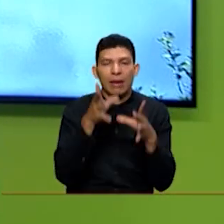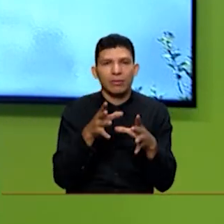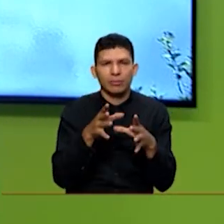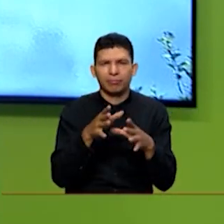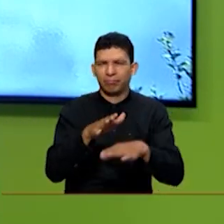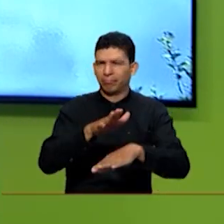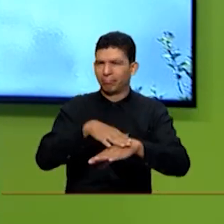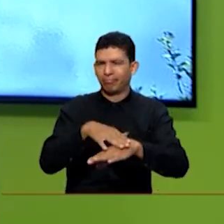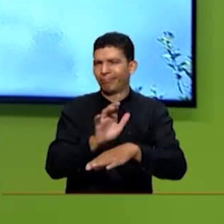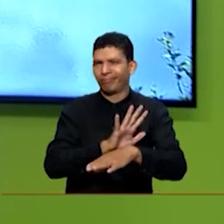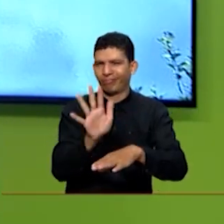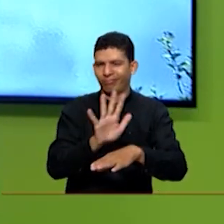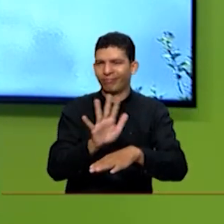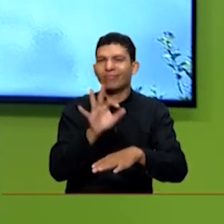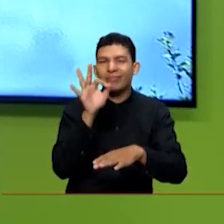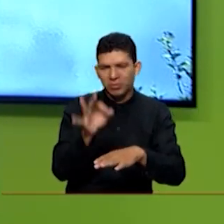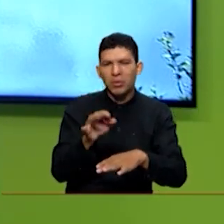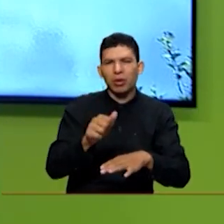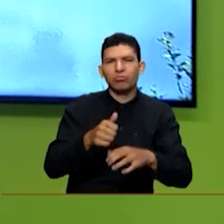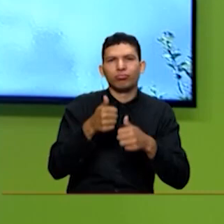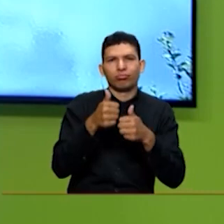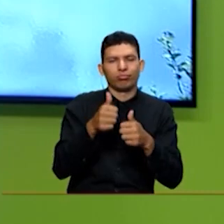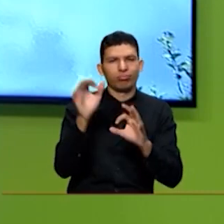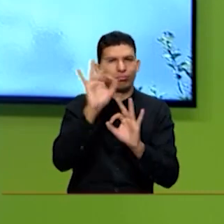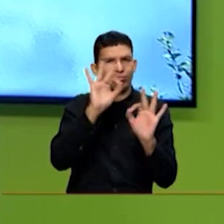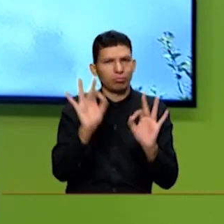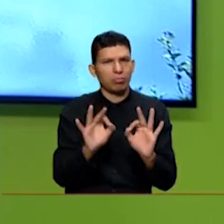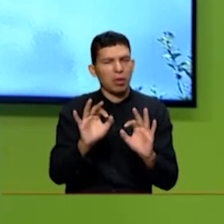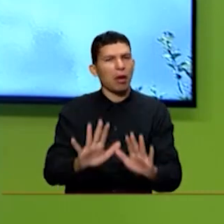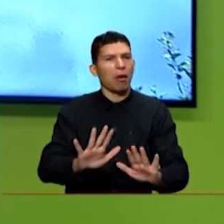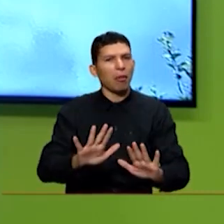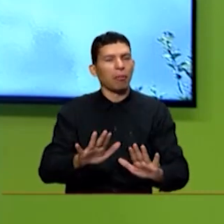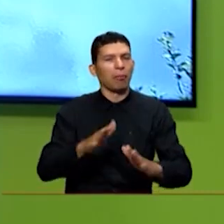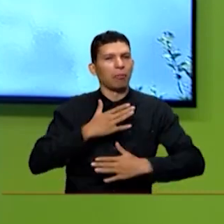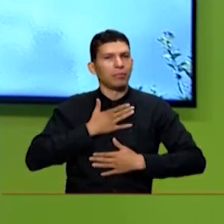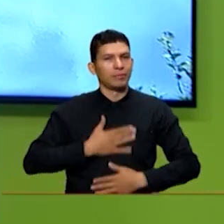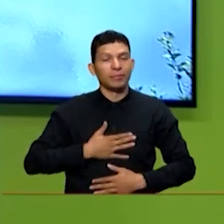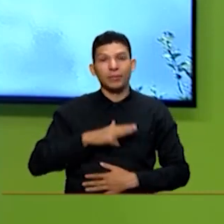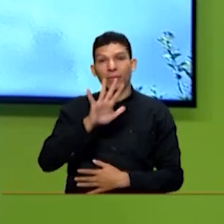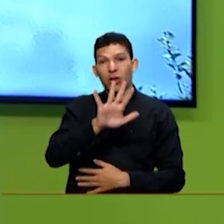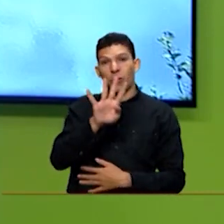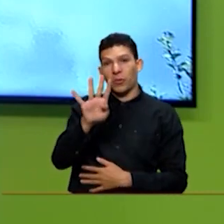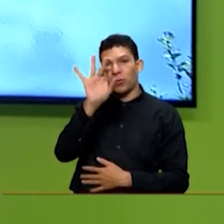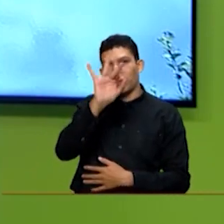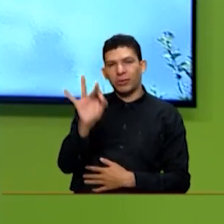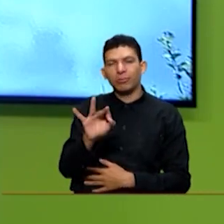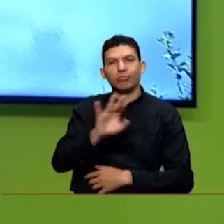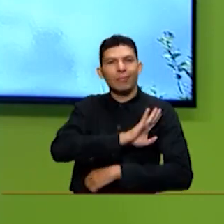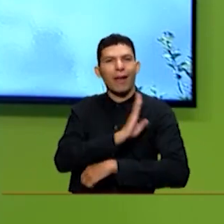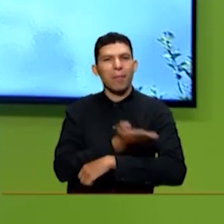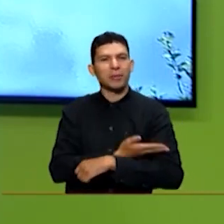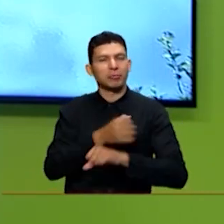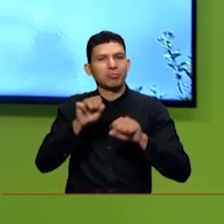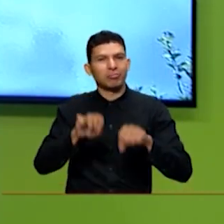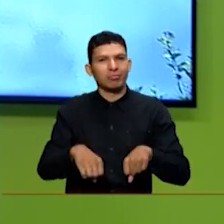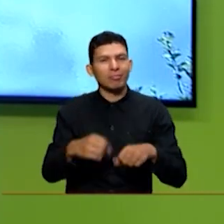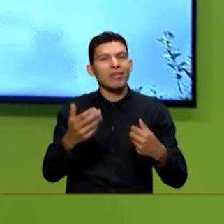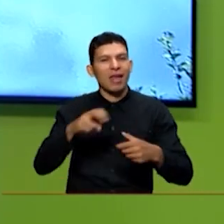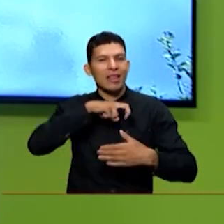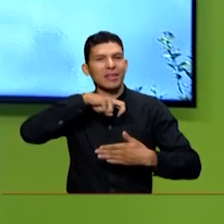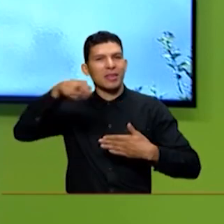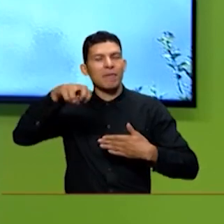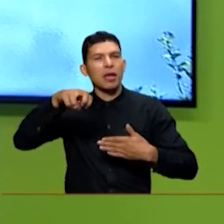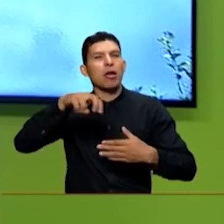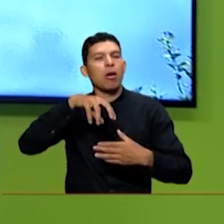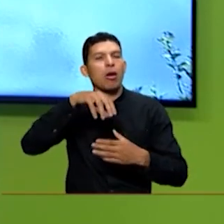la cbc informa que La Represa se encuentra en condiciones estables está en un 54% de su capacidad y se halla en niveles